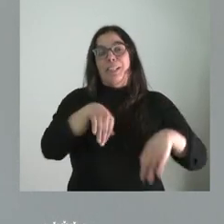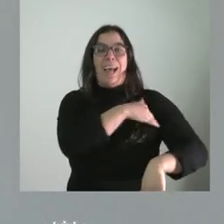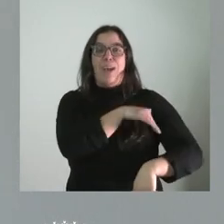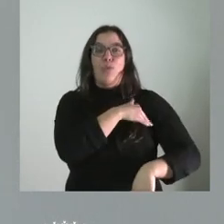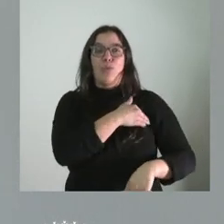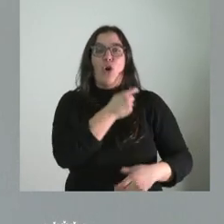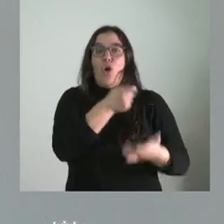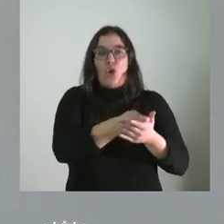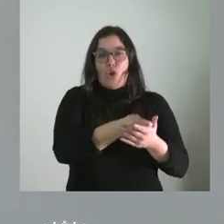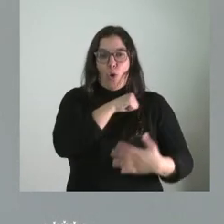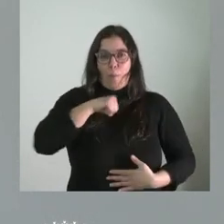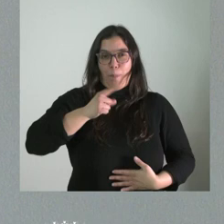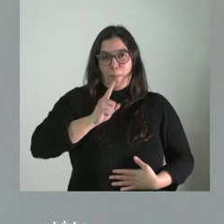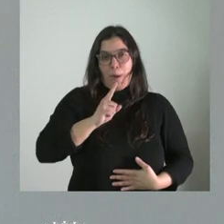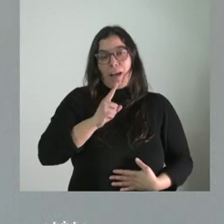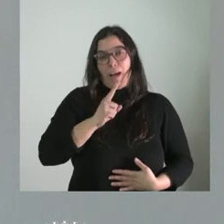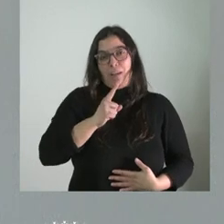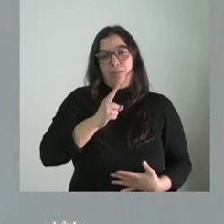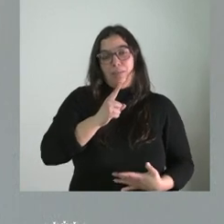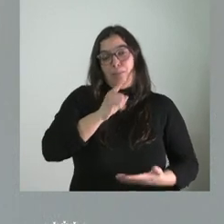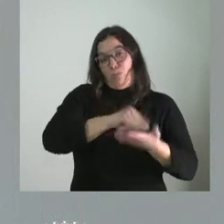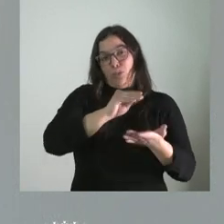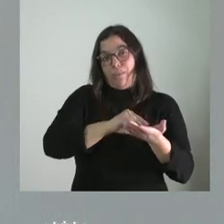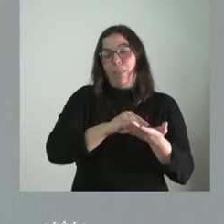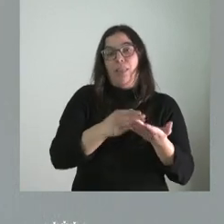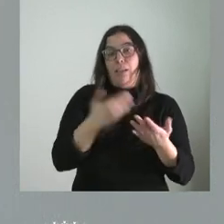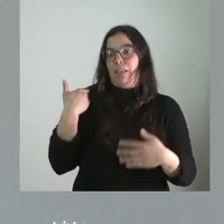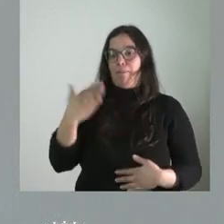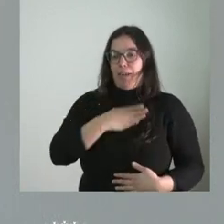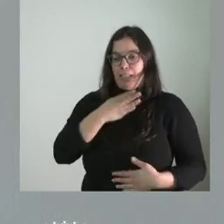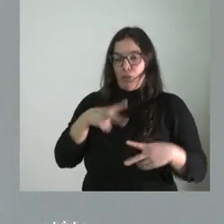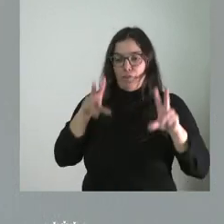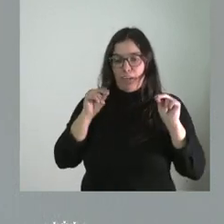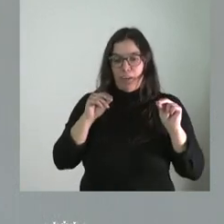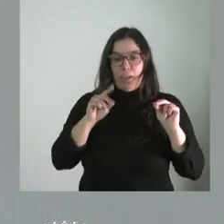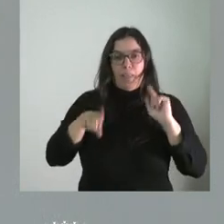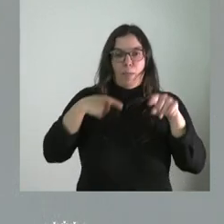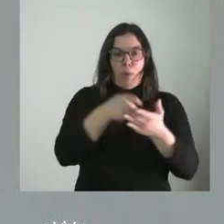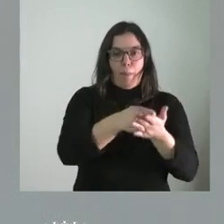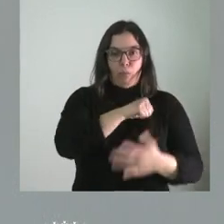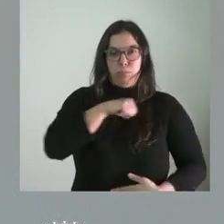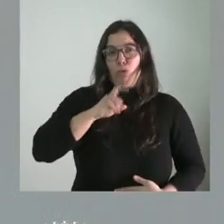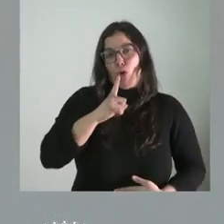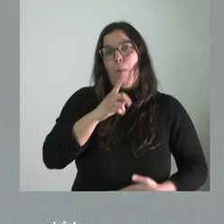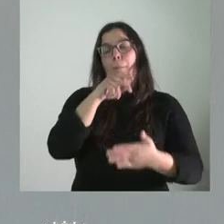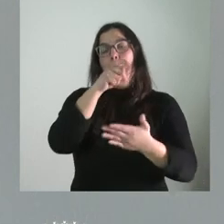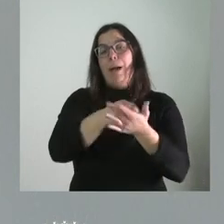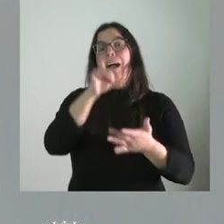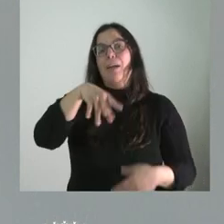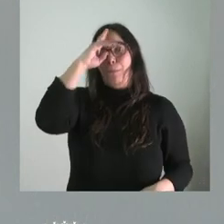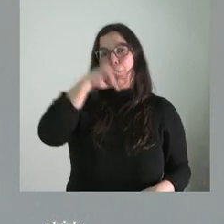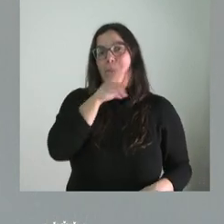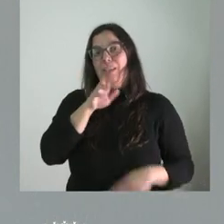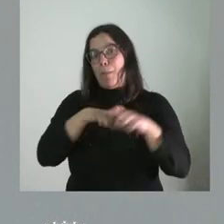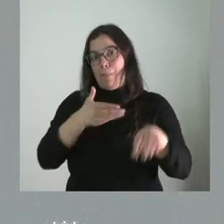universitario no por la persona que acaba su estudio de bachillerato y se examina de labau si no son pagadas por los padres y por tanto es una